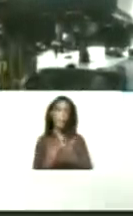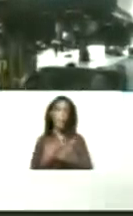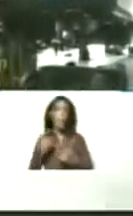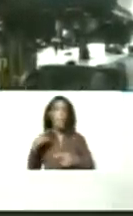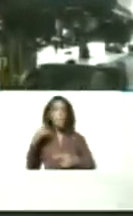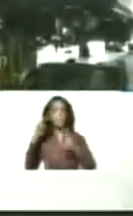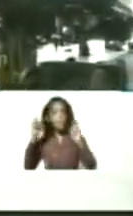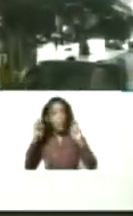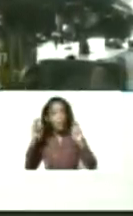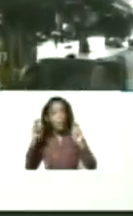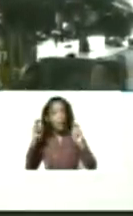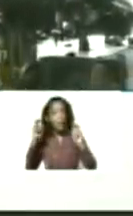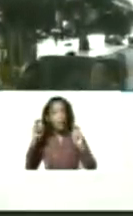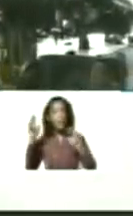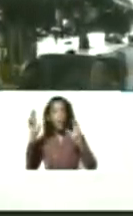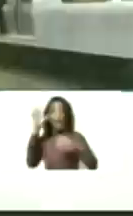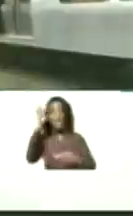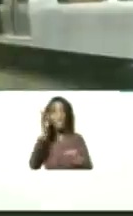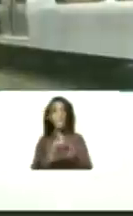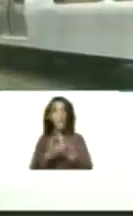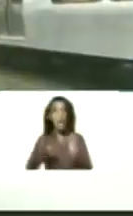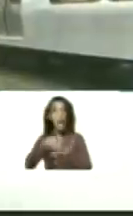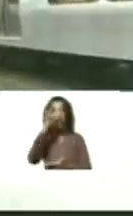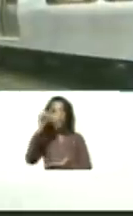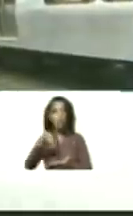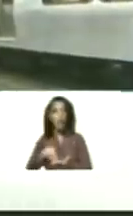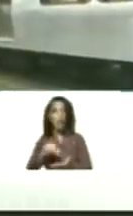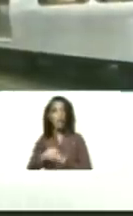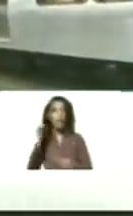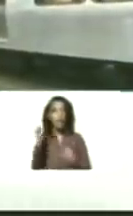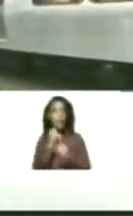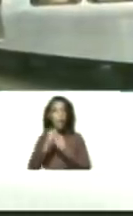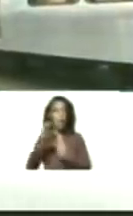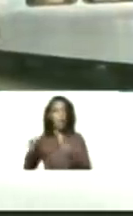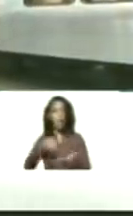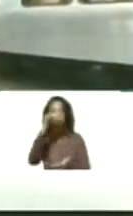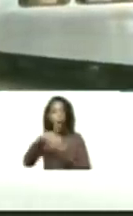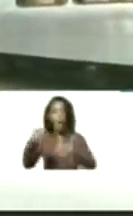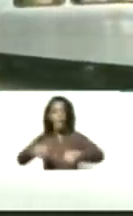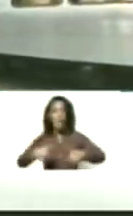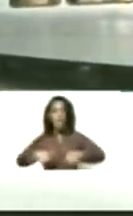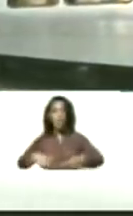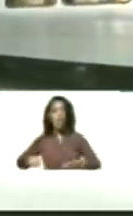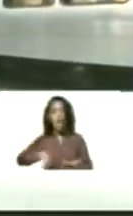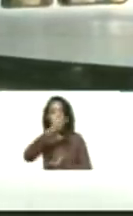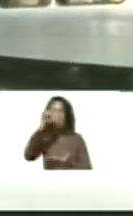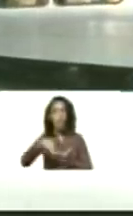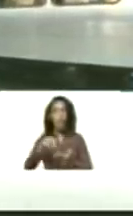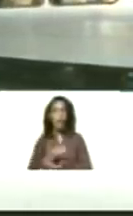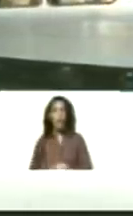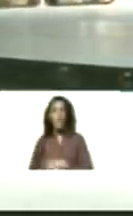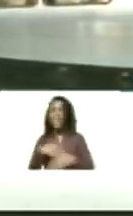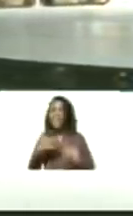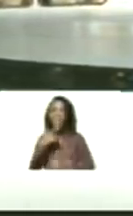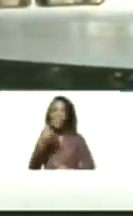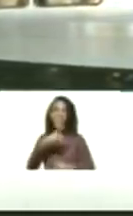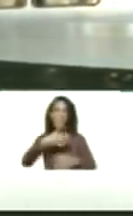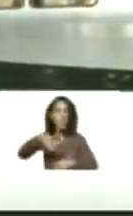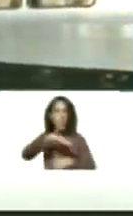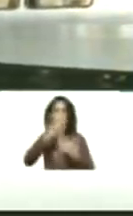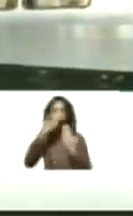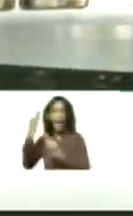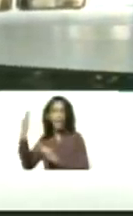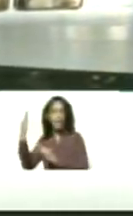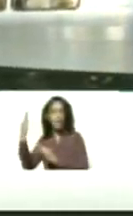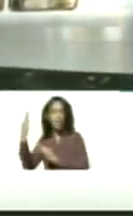producto de la fe nacional, del trabajo nacional, del esfuerzo nacional. ¿Qué nos dicen de todo esto